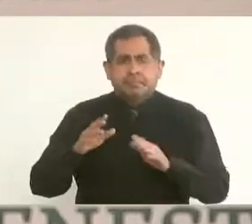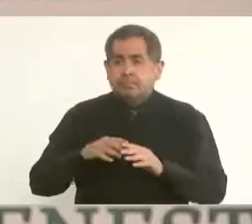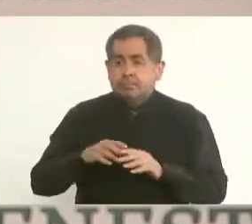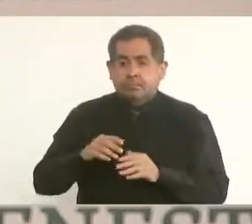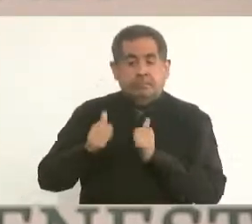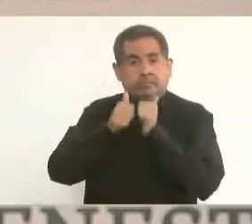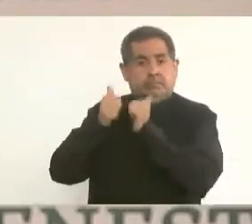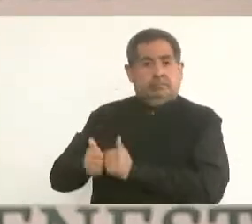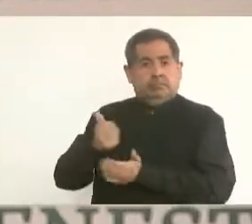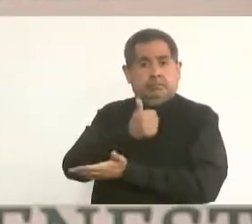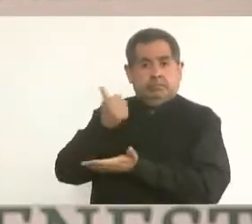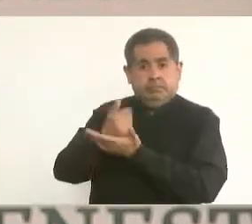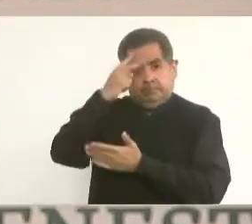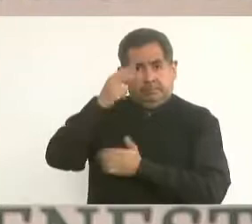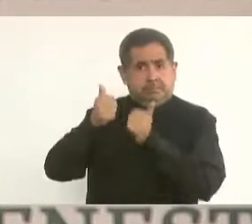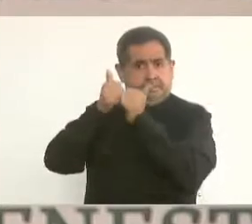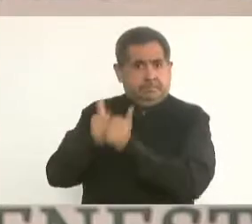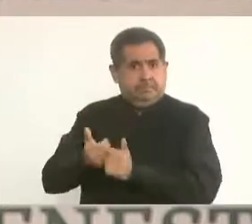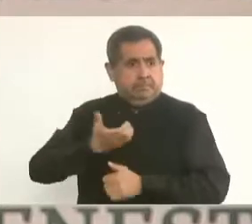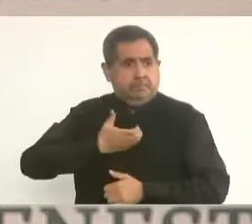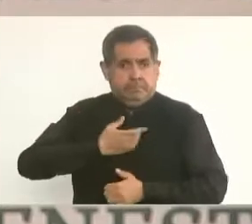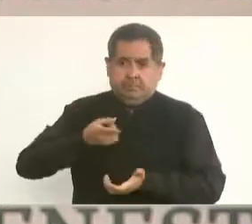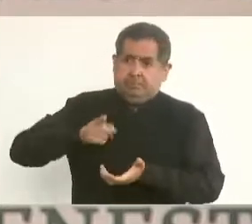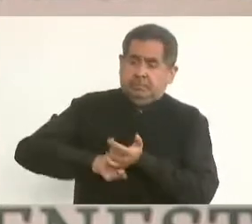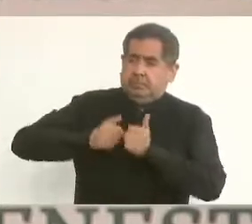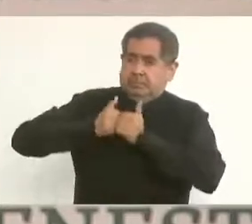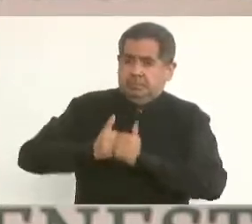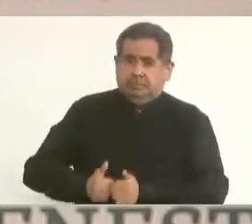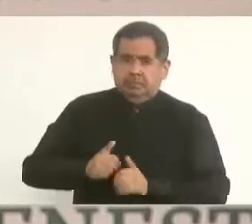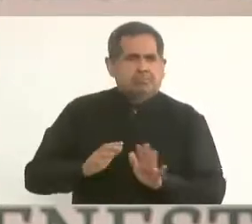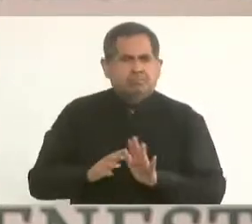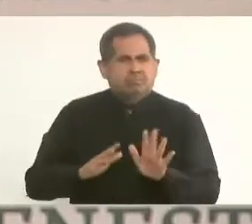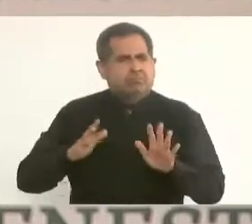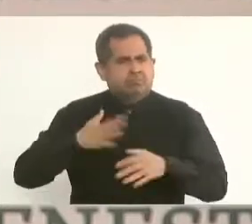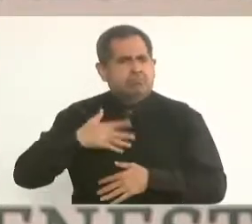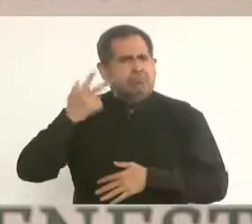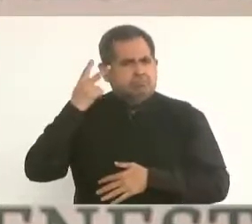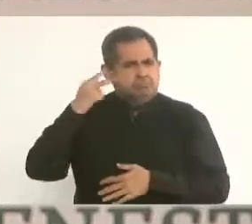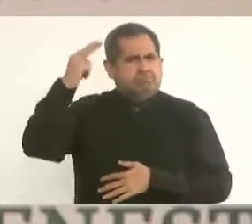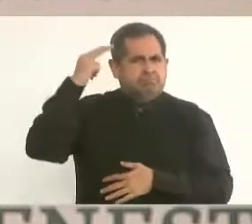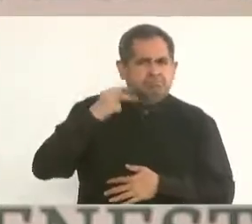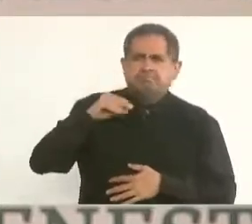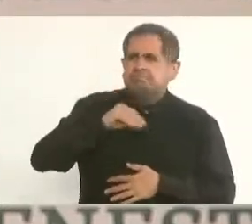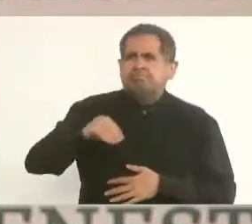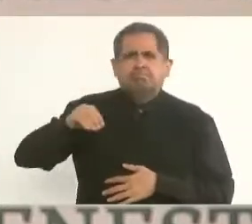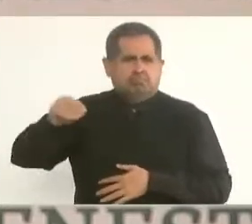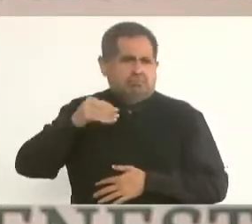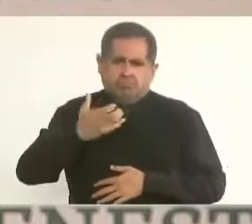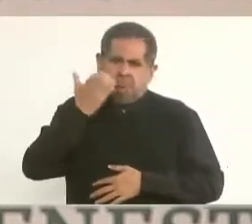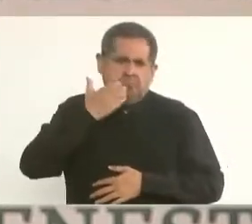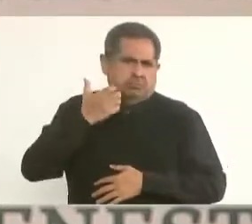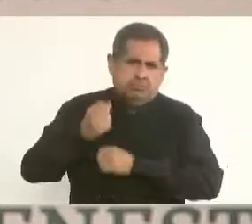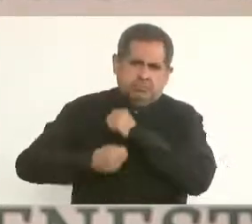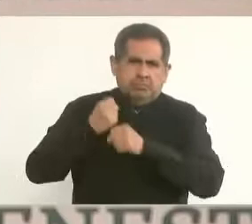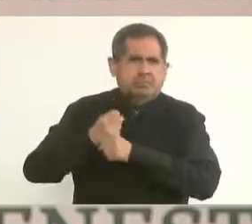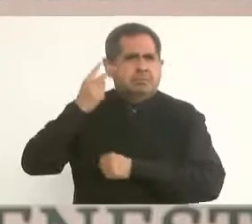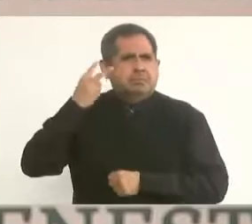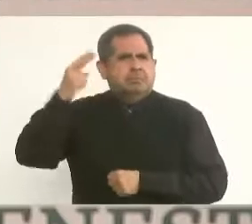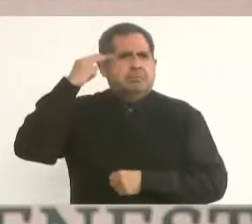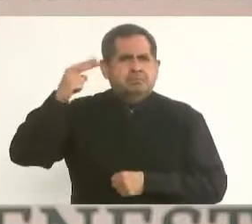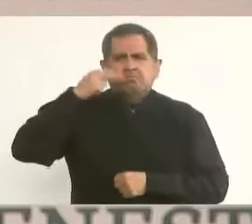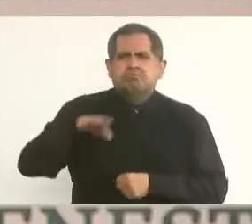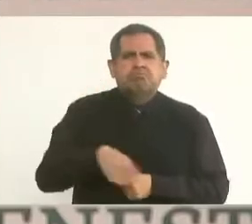Palacio Nacional. Como lo he hecho durante años, voy a seguir recorriendo el país a ras de